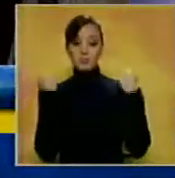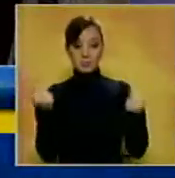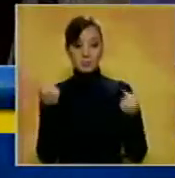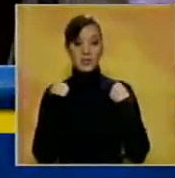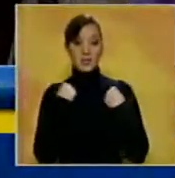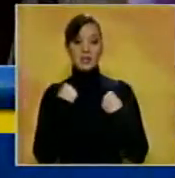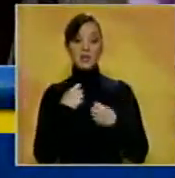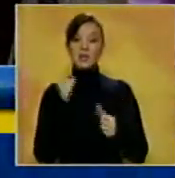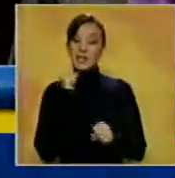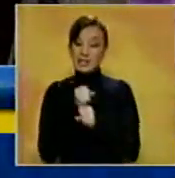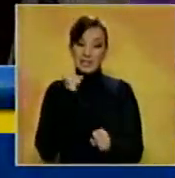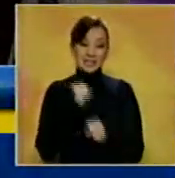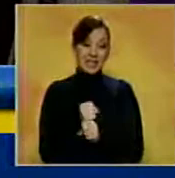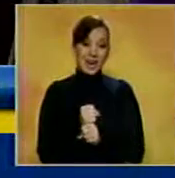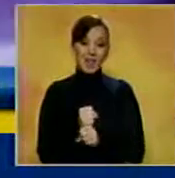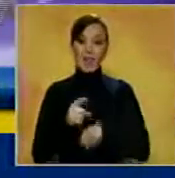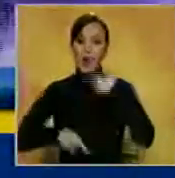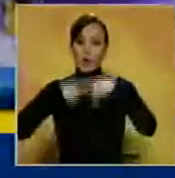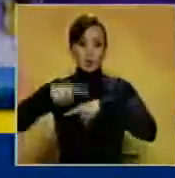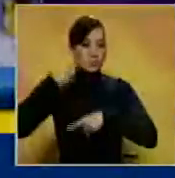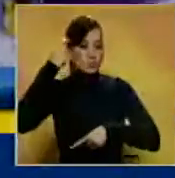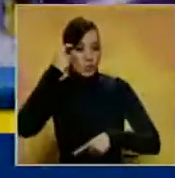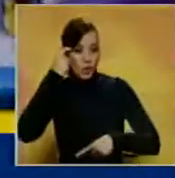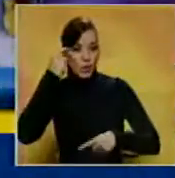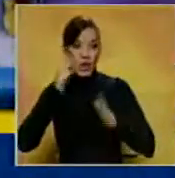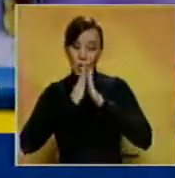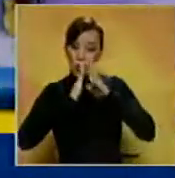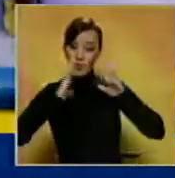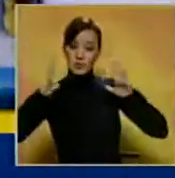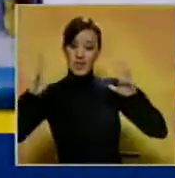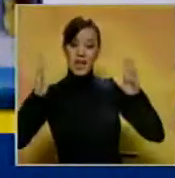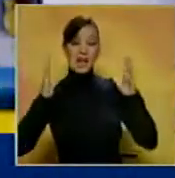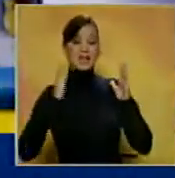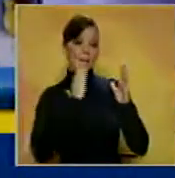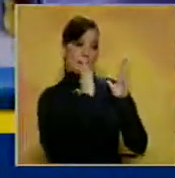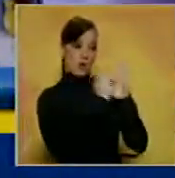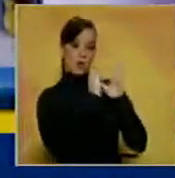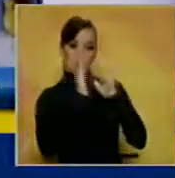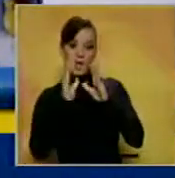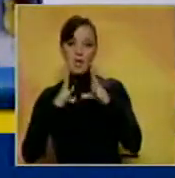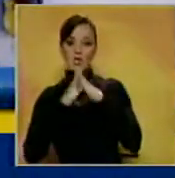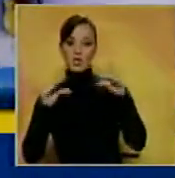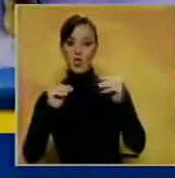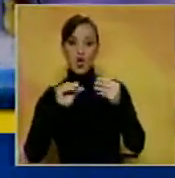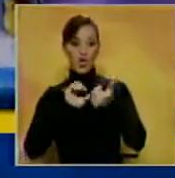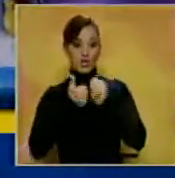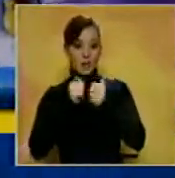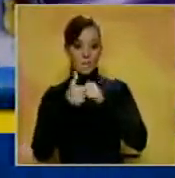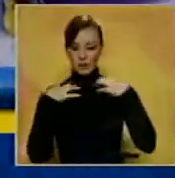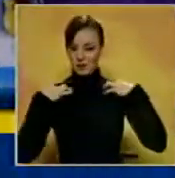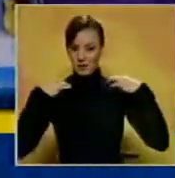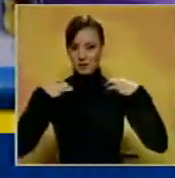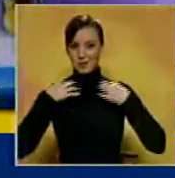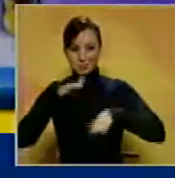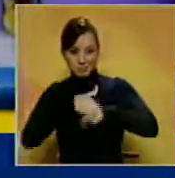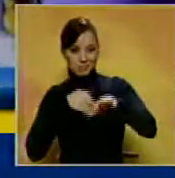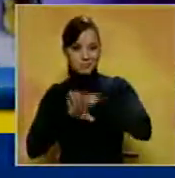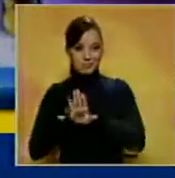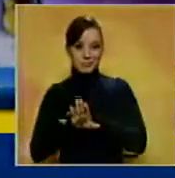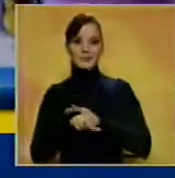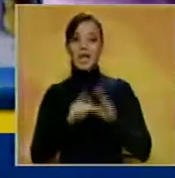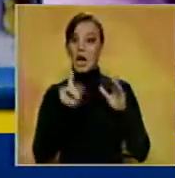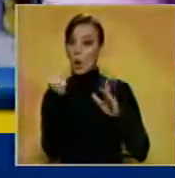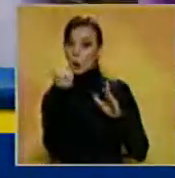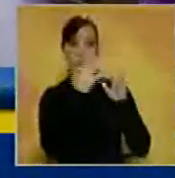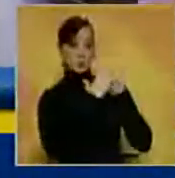además del duro trabajo en el gimnasio, un closet gigante para guardar toda su ropa deportiva. Perfectamente organizado, la estrella tiene un departamento